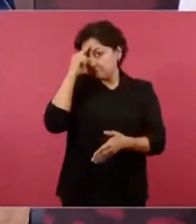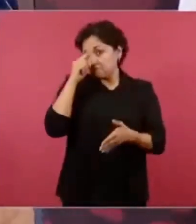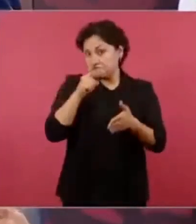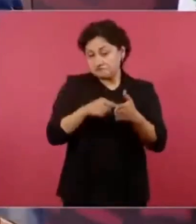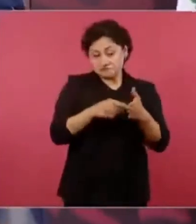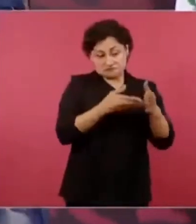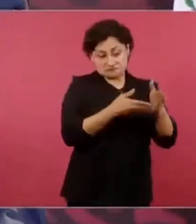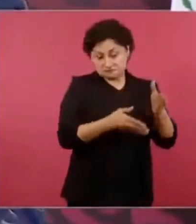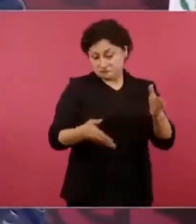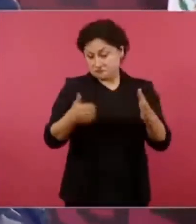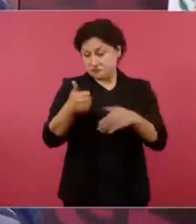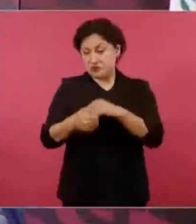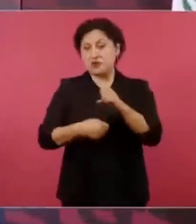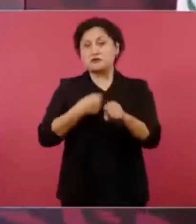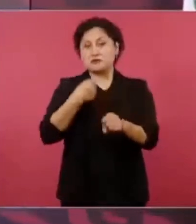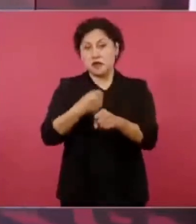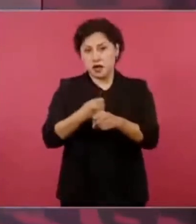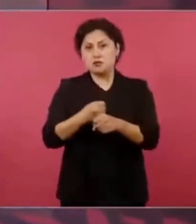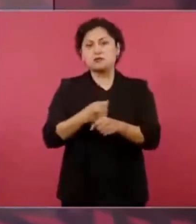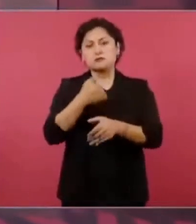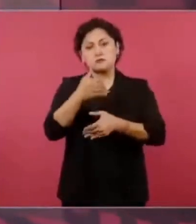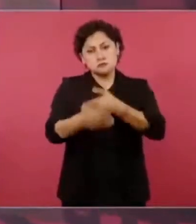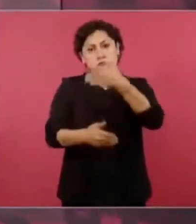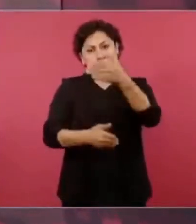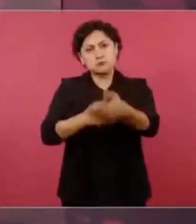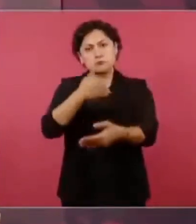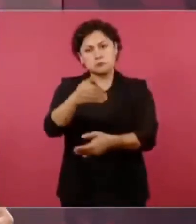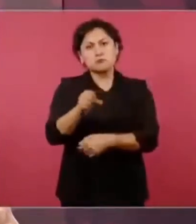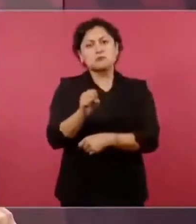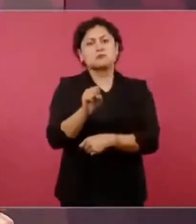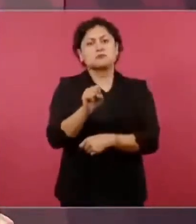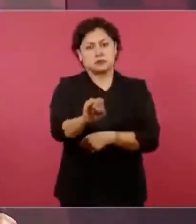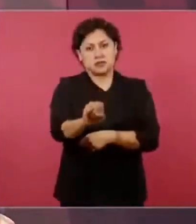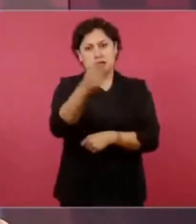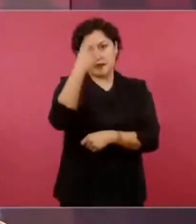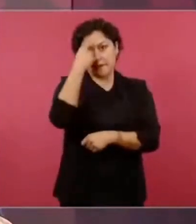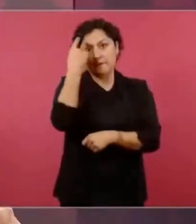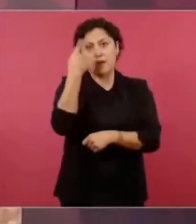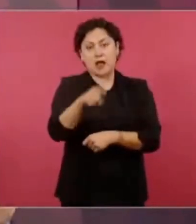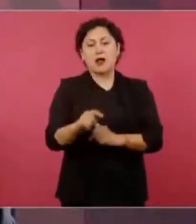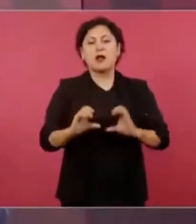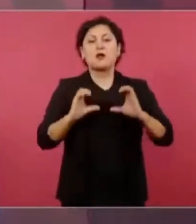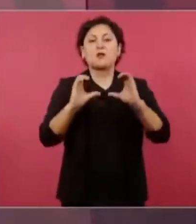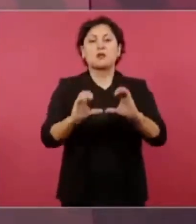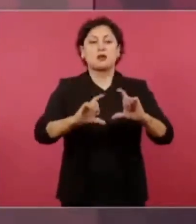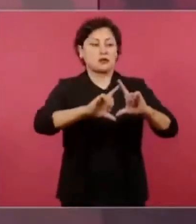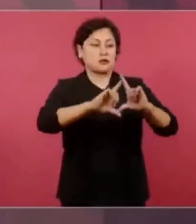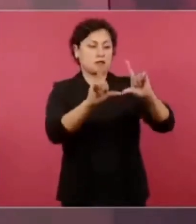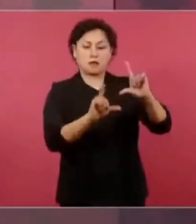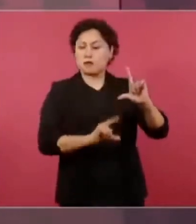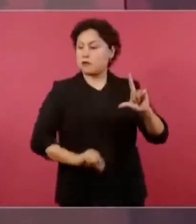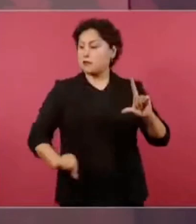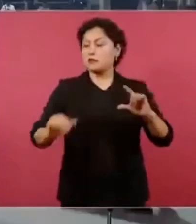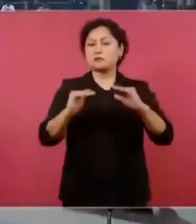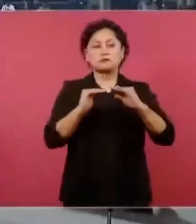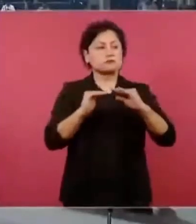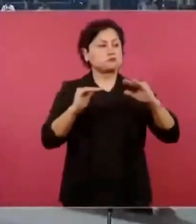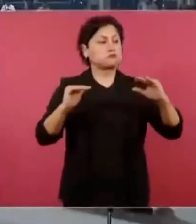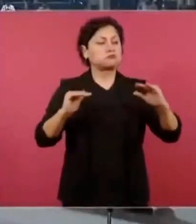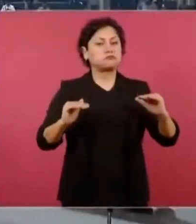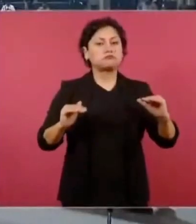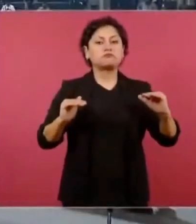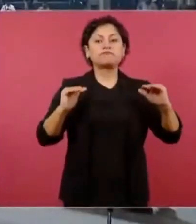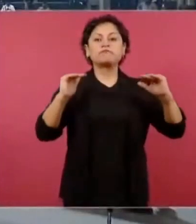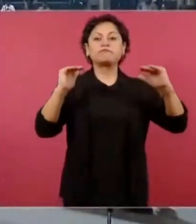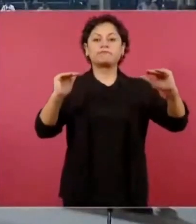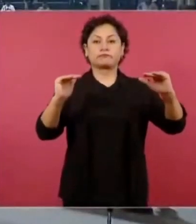equilibrando el crecimiento, porque en más de 30 años había un desequilibrio,